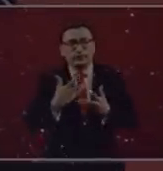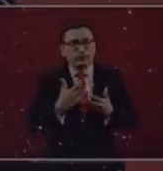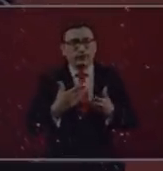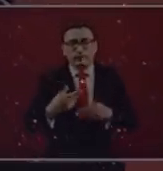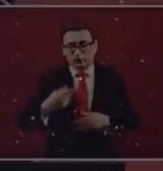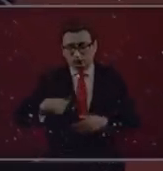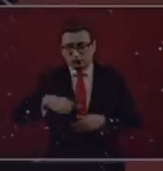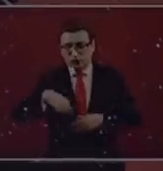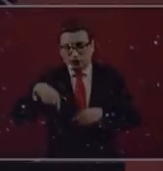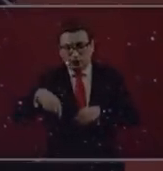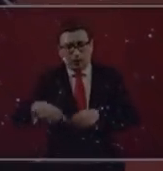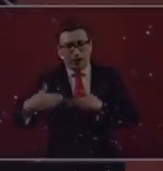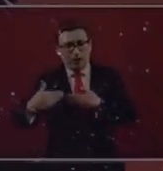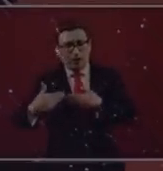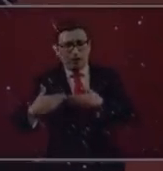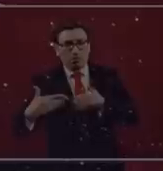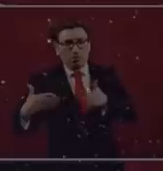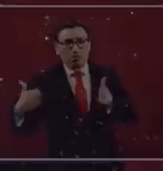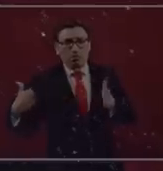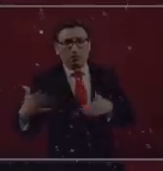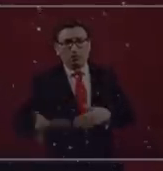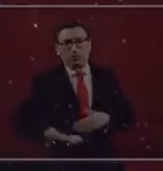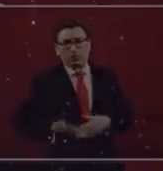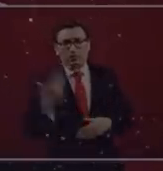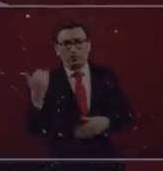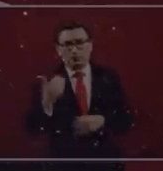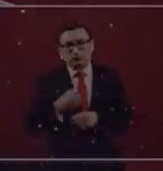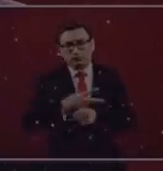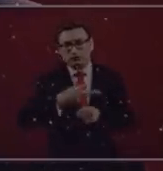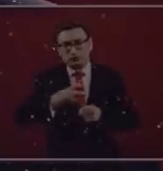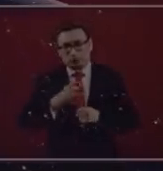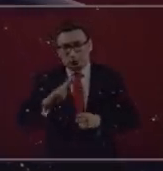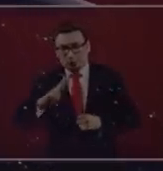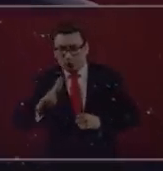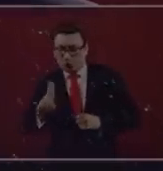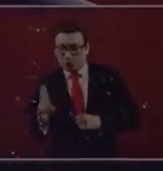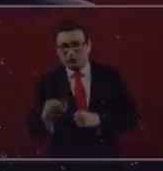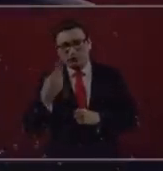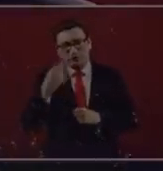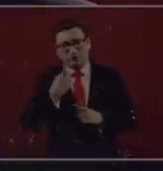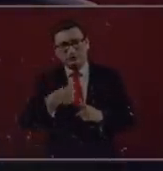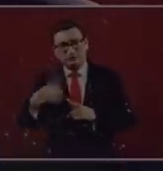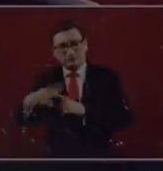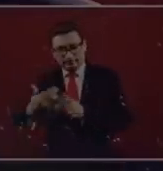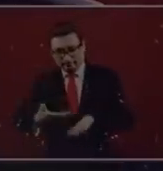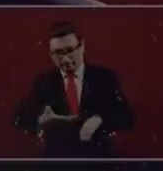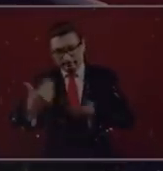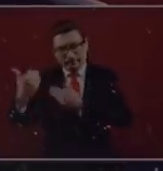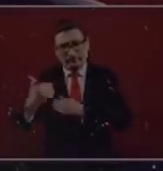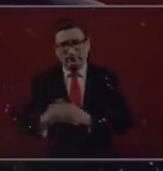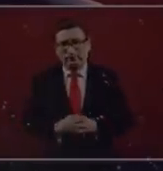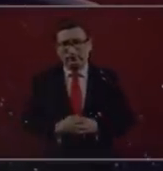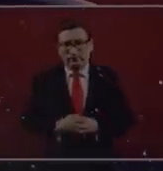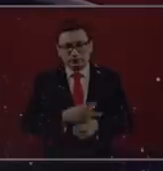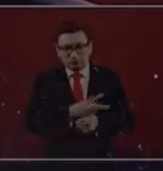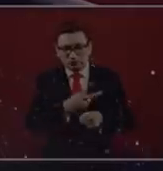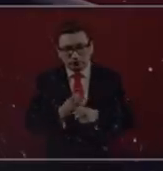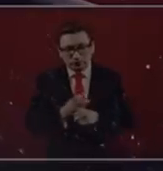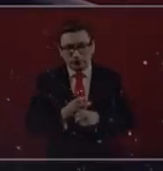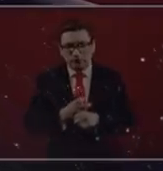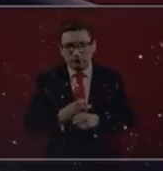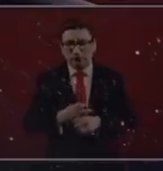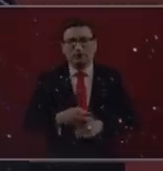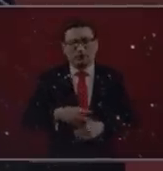regalado todo. Han saqueado todo. Han despilfarrado.